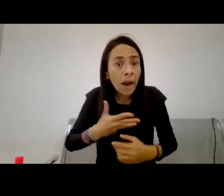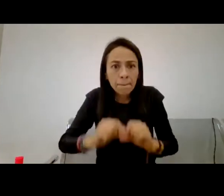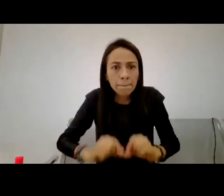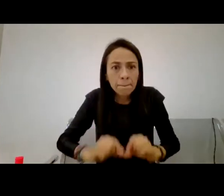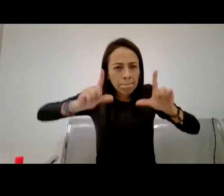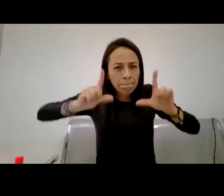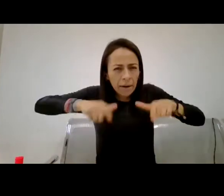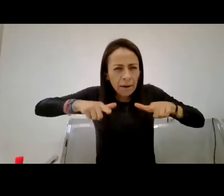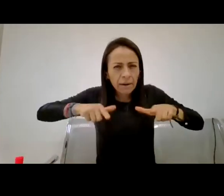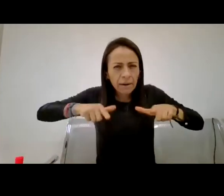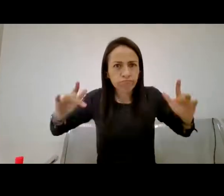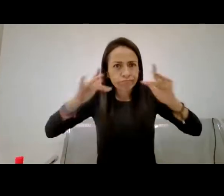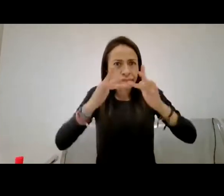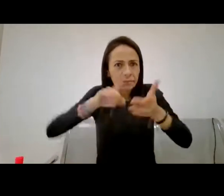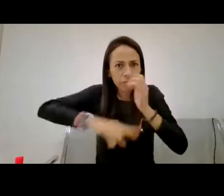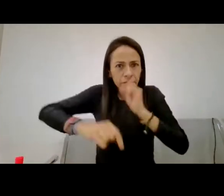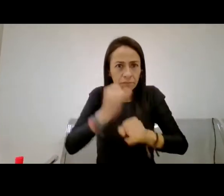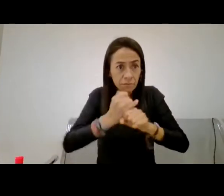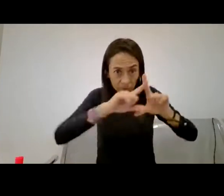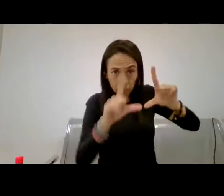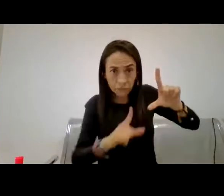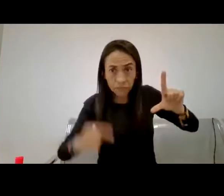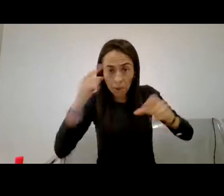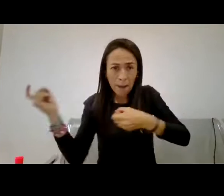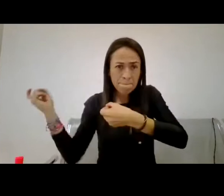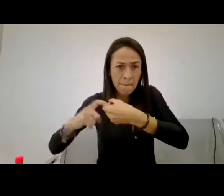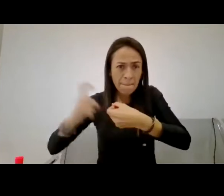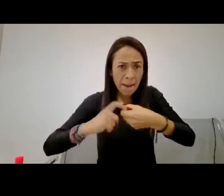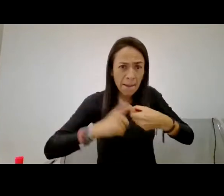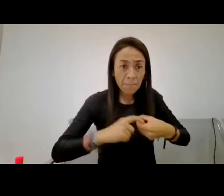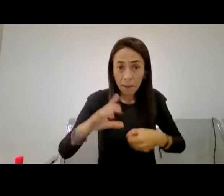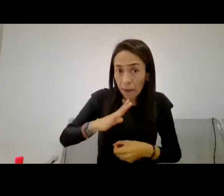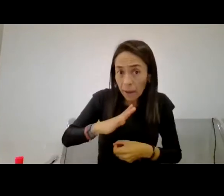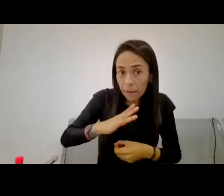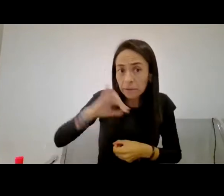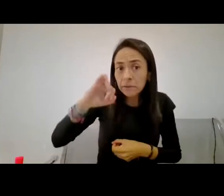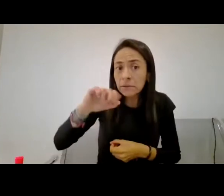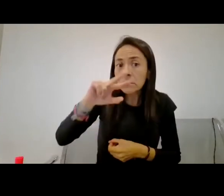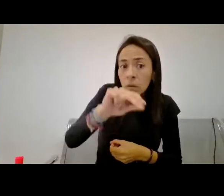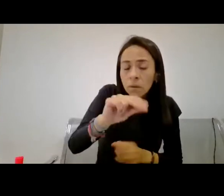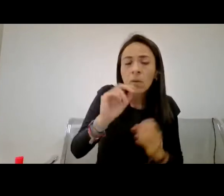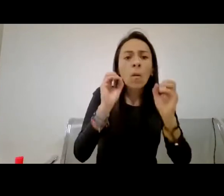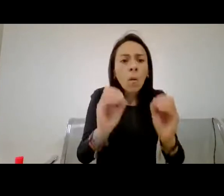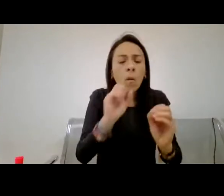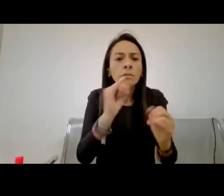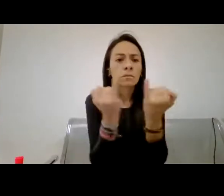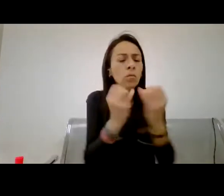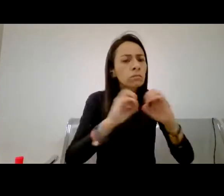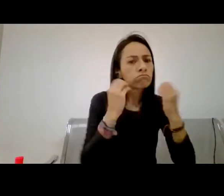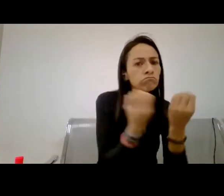y también la importancia de todas las organizaciones que cuentan con la deducibilidad,